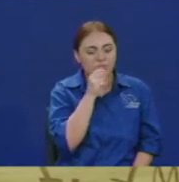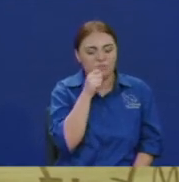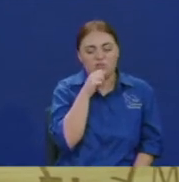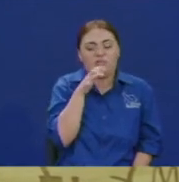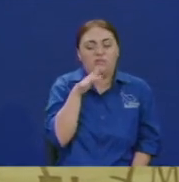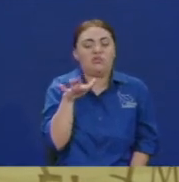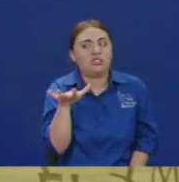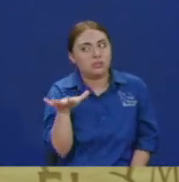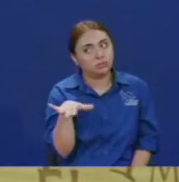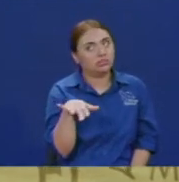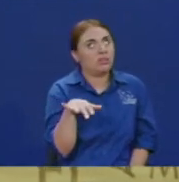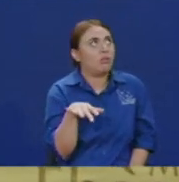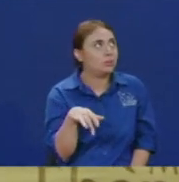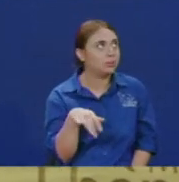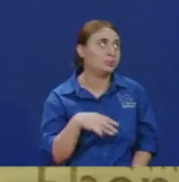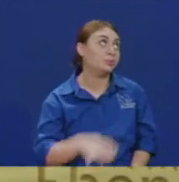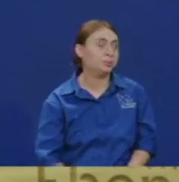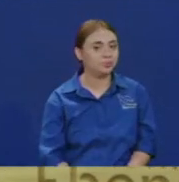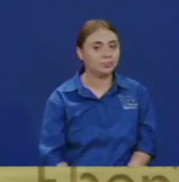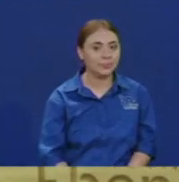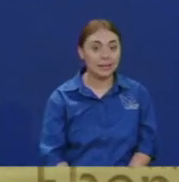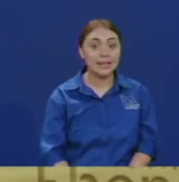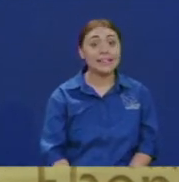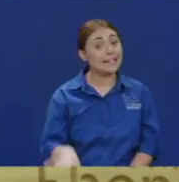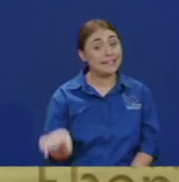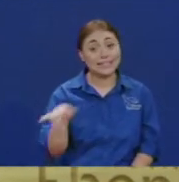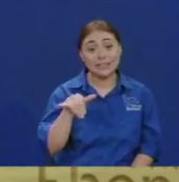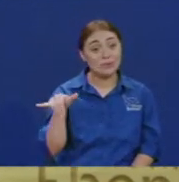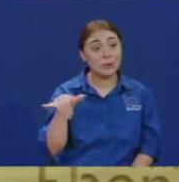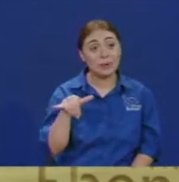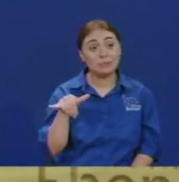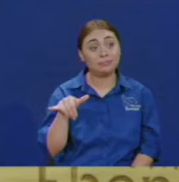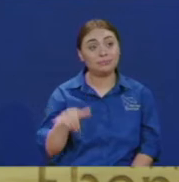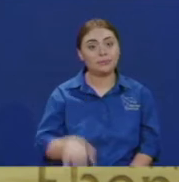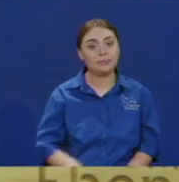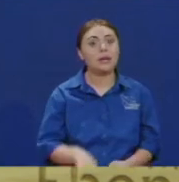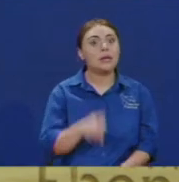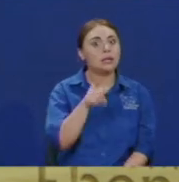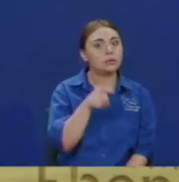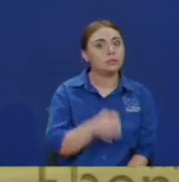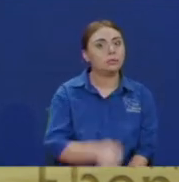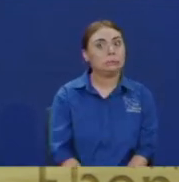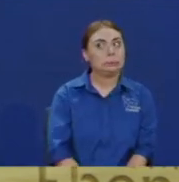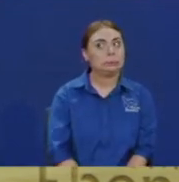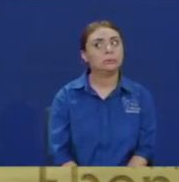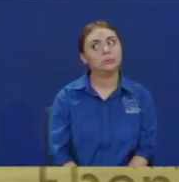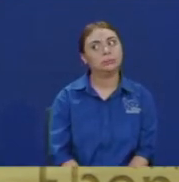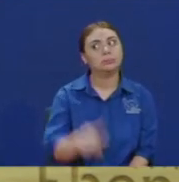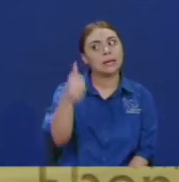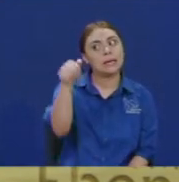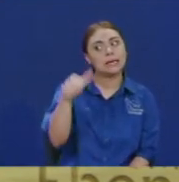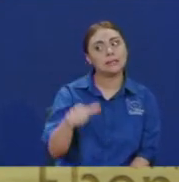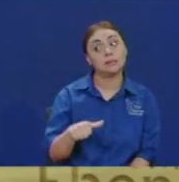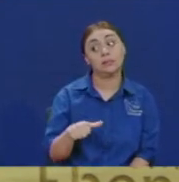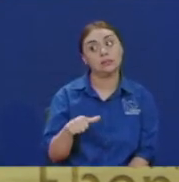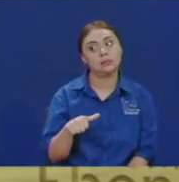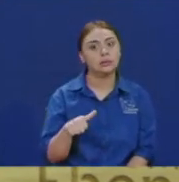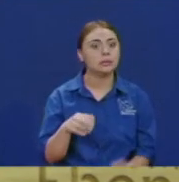su corazón. Ahí usted dice, qué corazoncito más chuco.